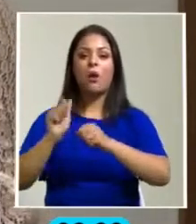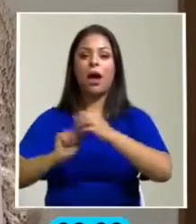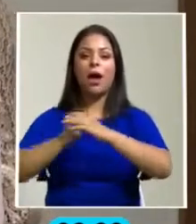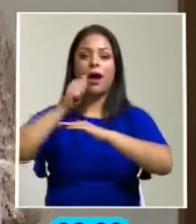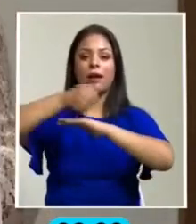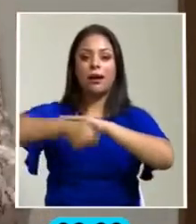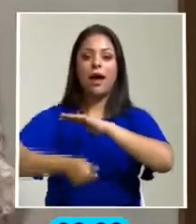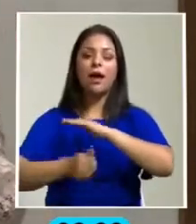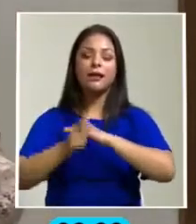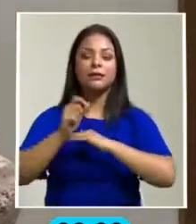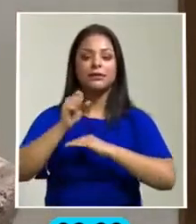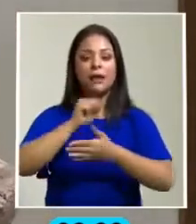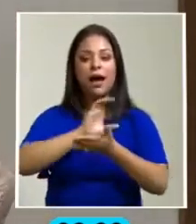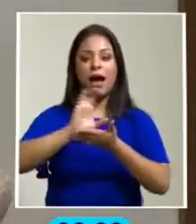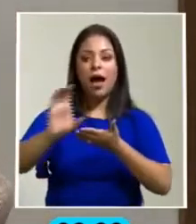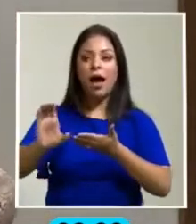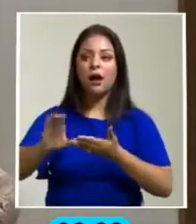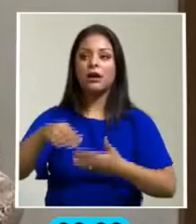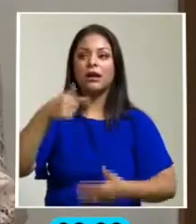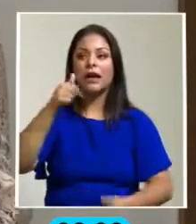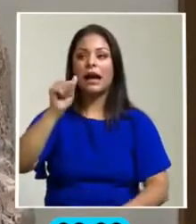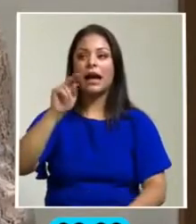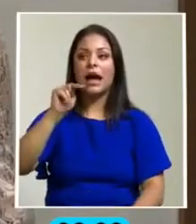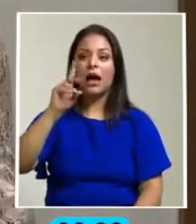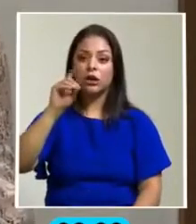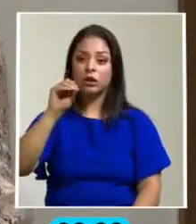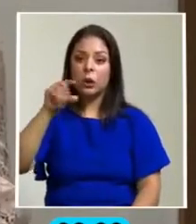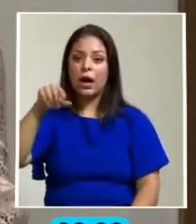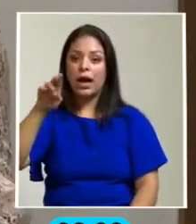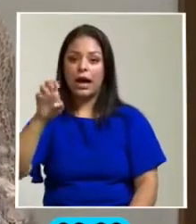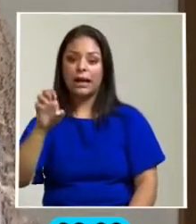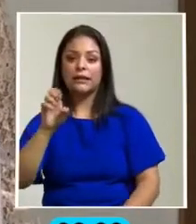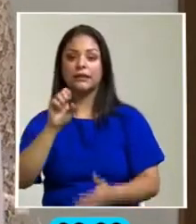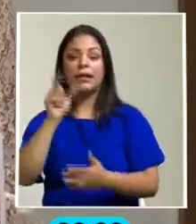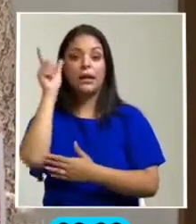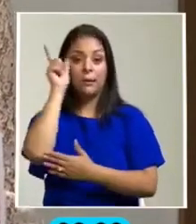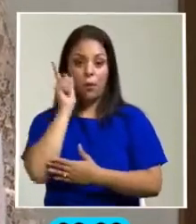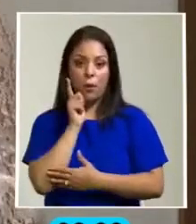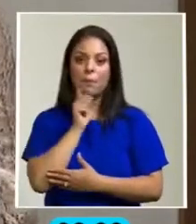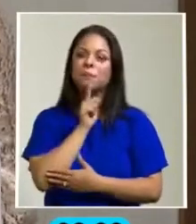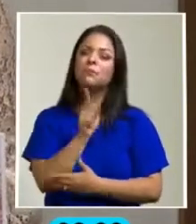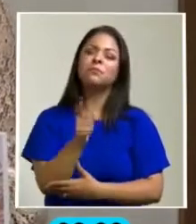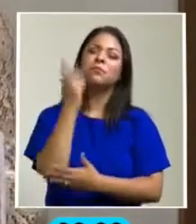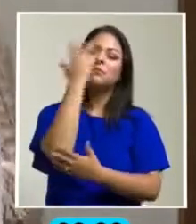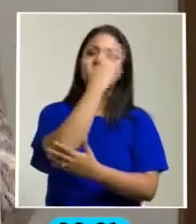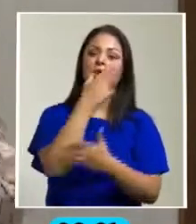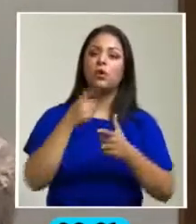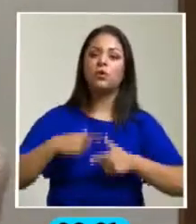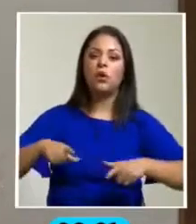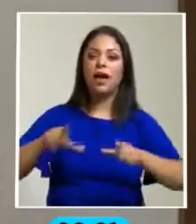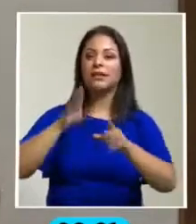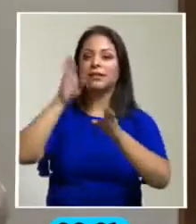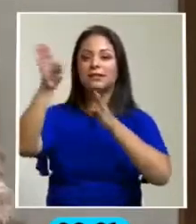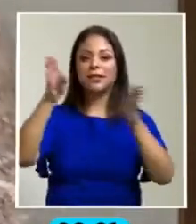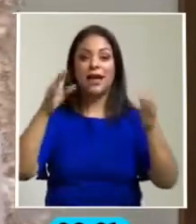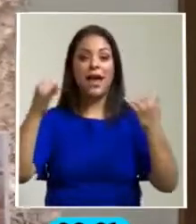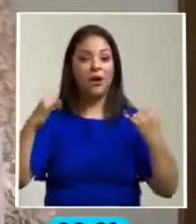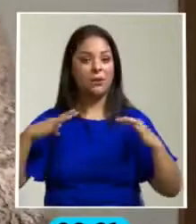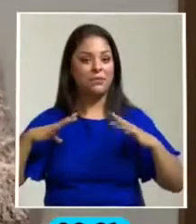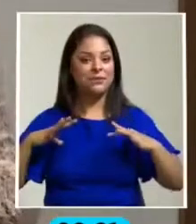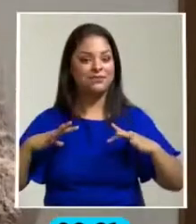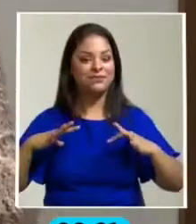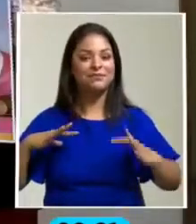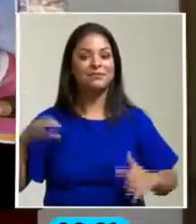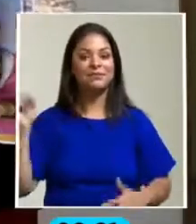en Manzanillo. O sea, aquí tenemos belleza, lugares maravillosos a los que podemos ir ahora en vacaciones. Por supuesto, entonces